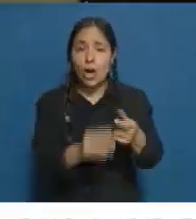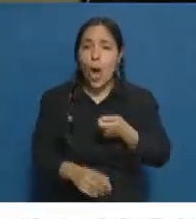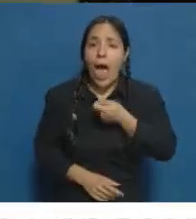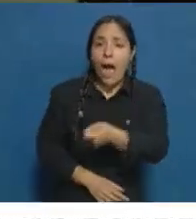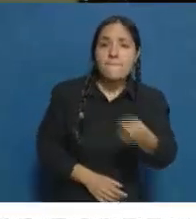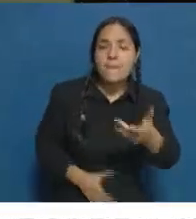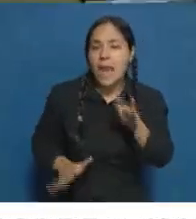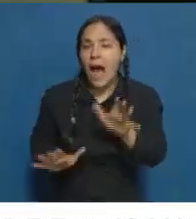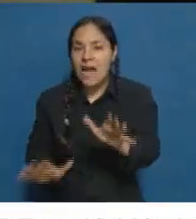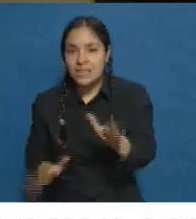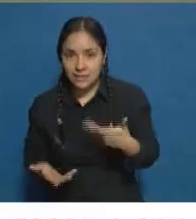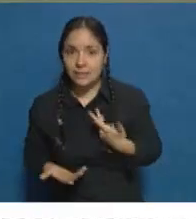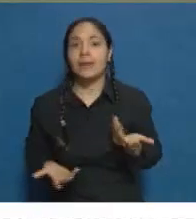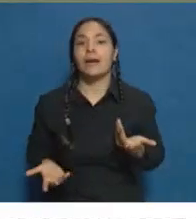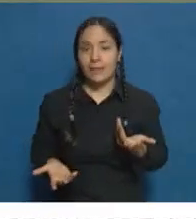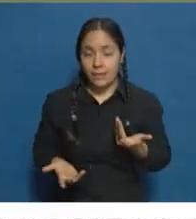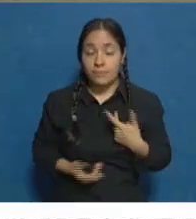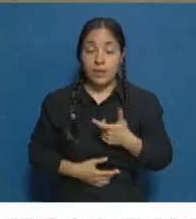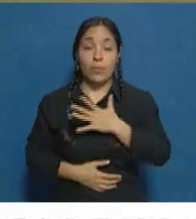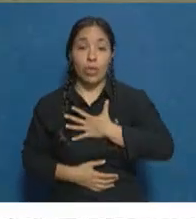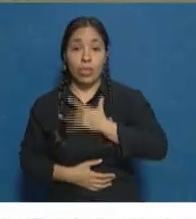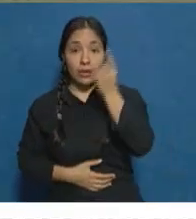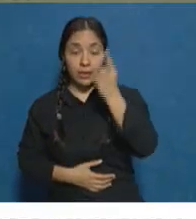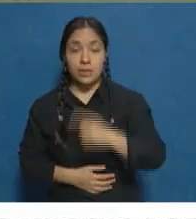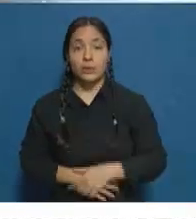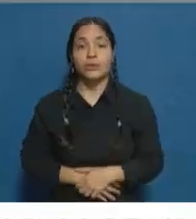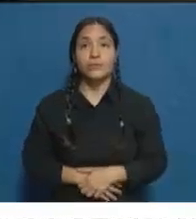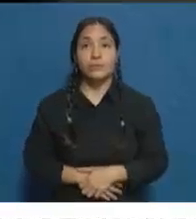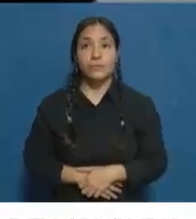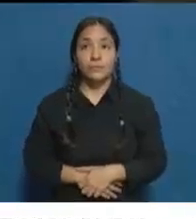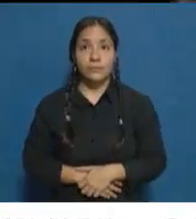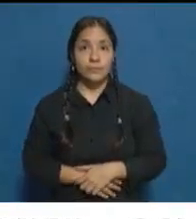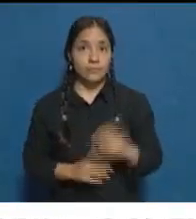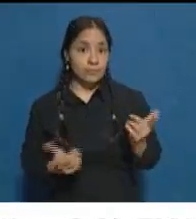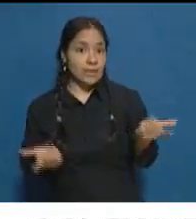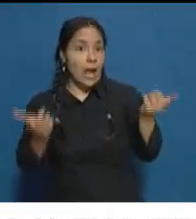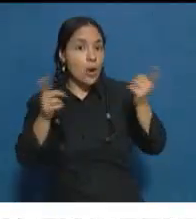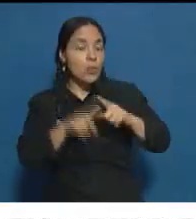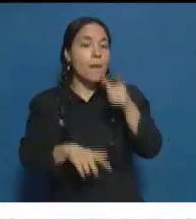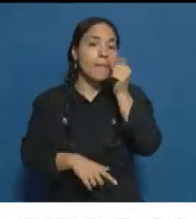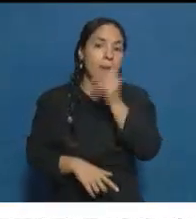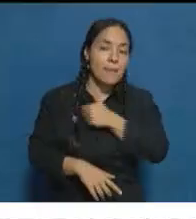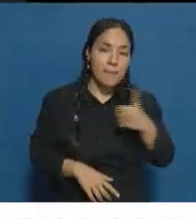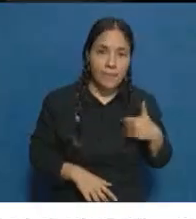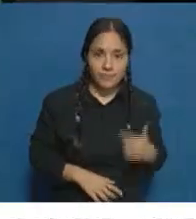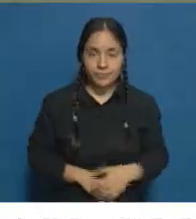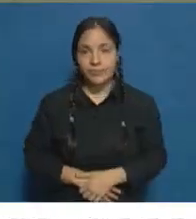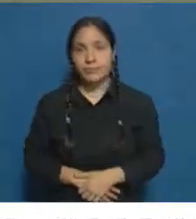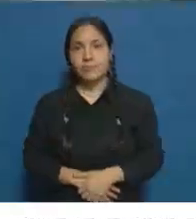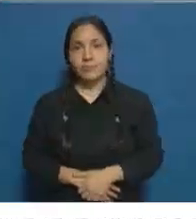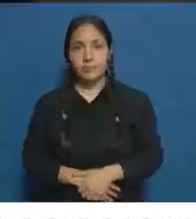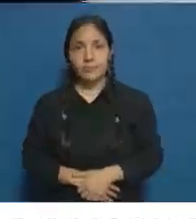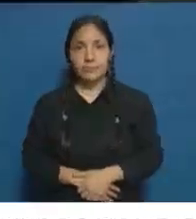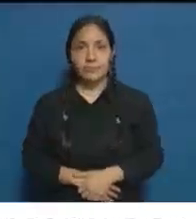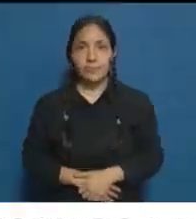compañeros justamente con él. Los directivos se reunieron con los padres. Un niño de tercer grado fue